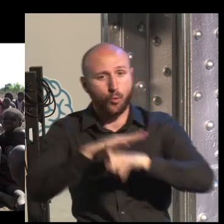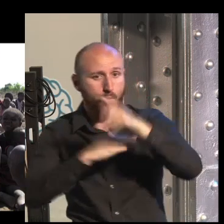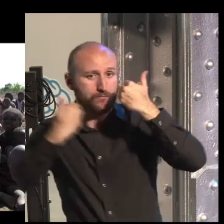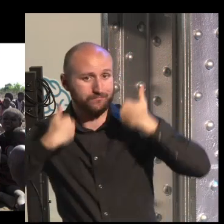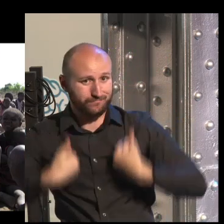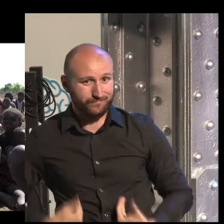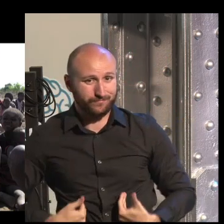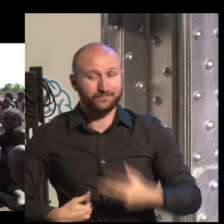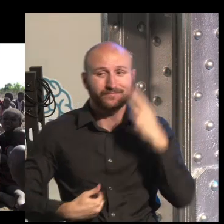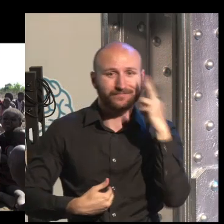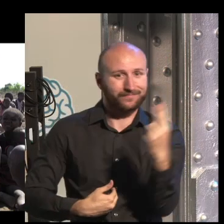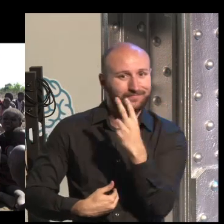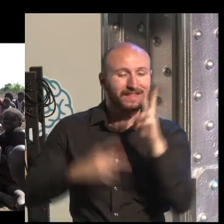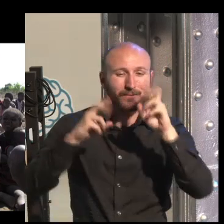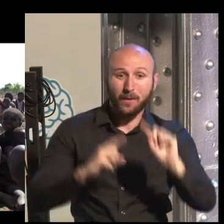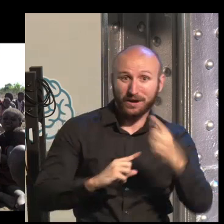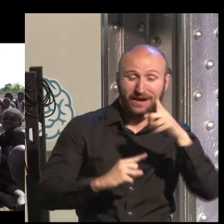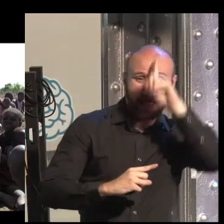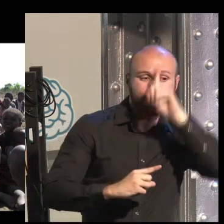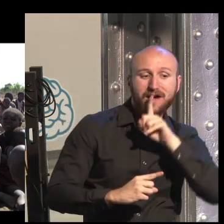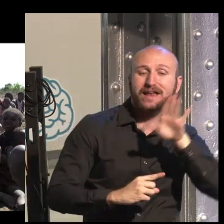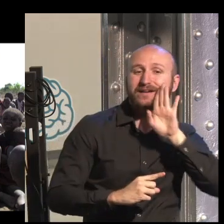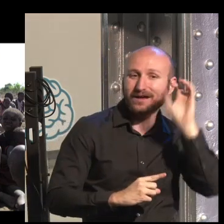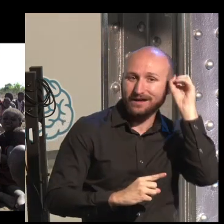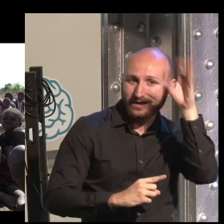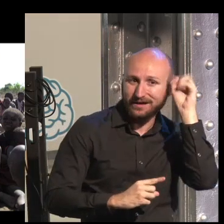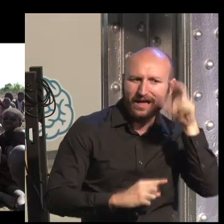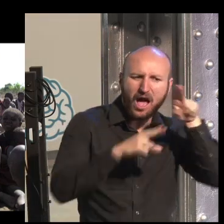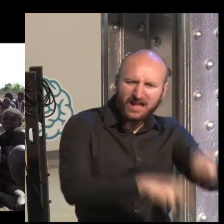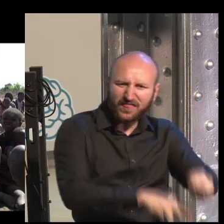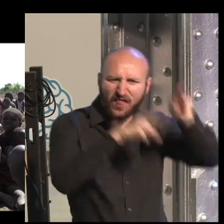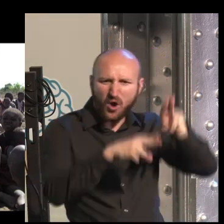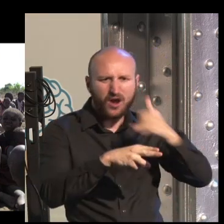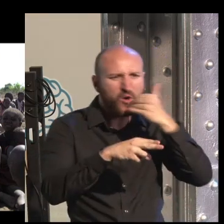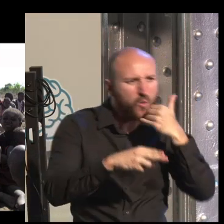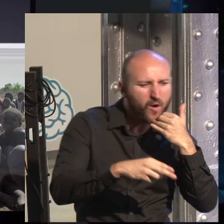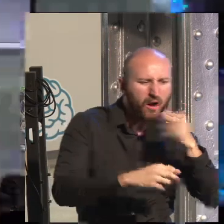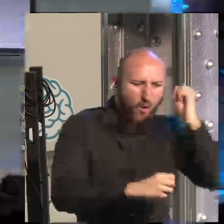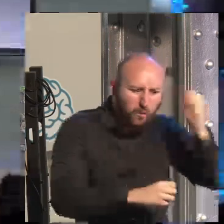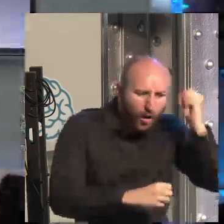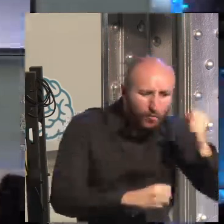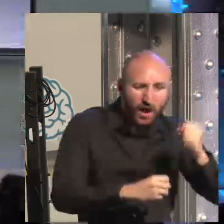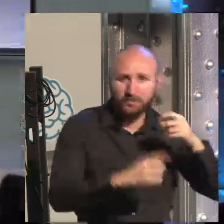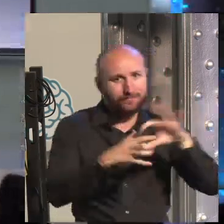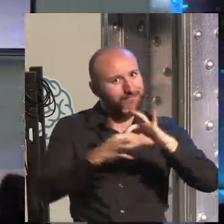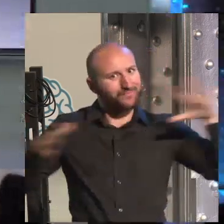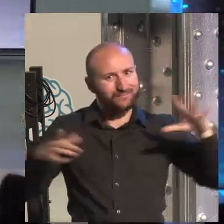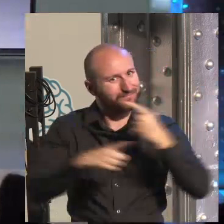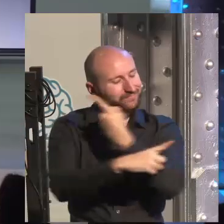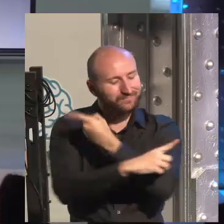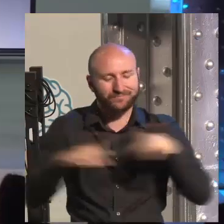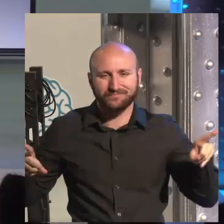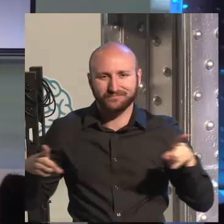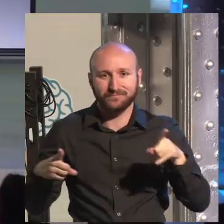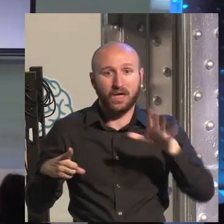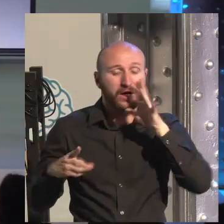ver, no se parece en nada a la primera imagen que puse de aquellos cazadores que estaban ahí luchando contra las fieras, sino que vemos una imagen de grupo,